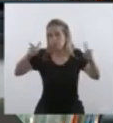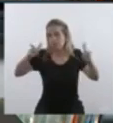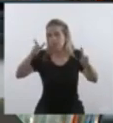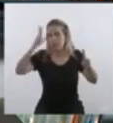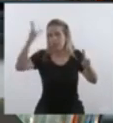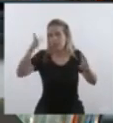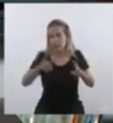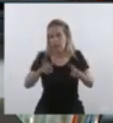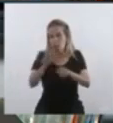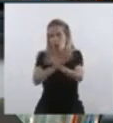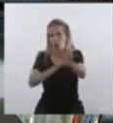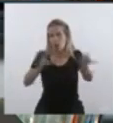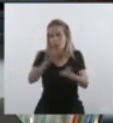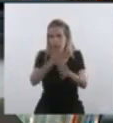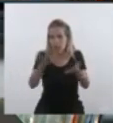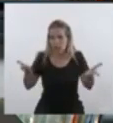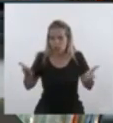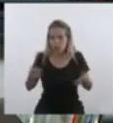En el medio,